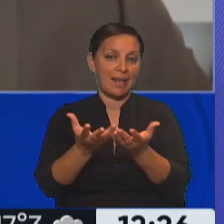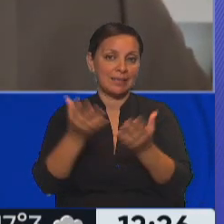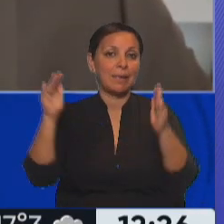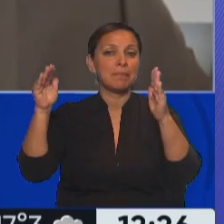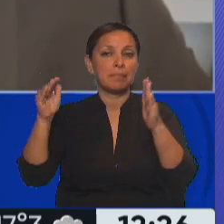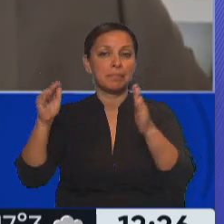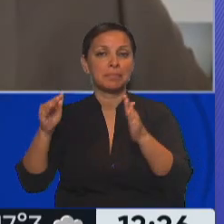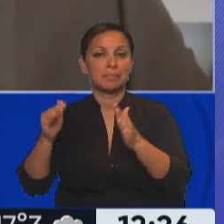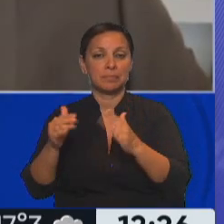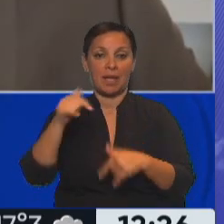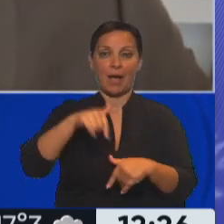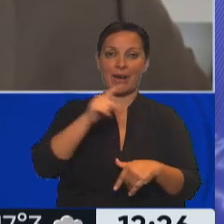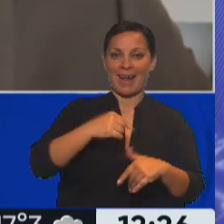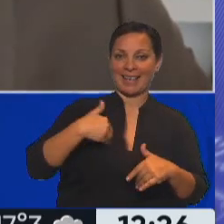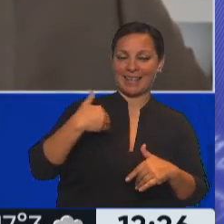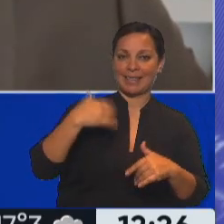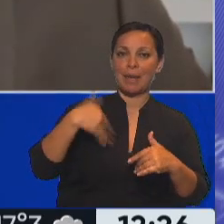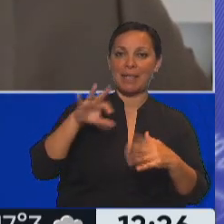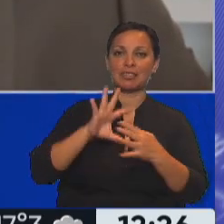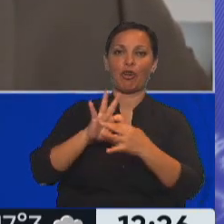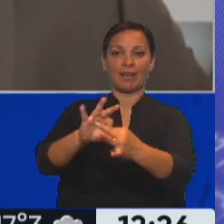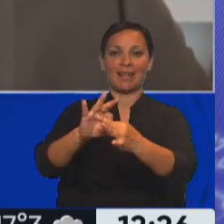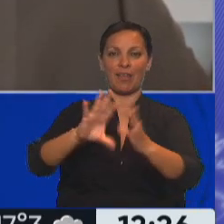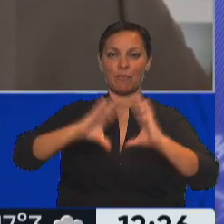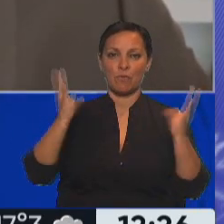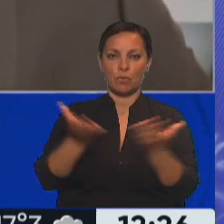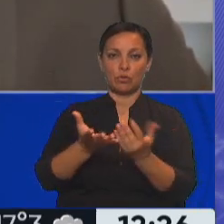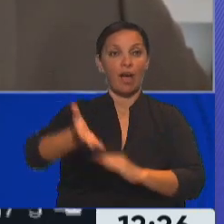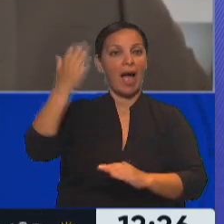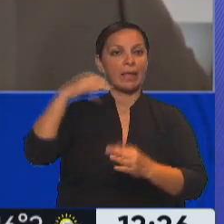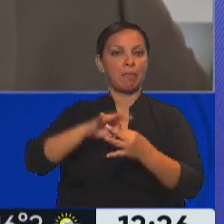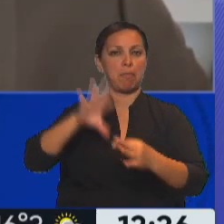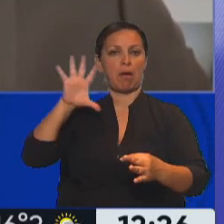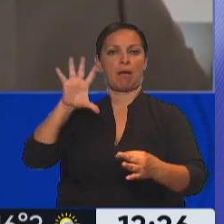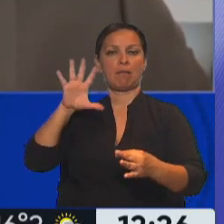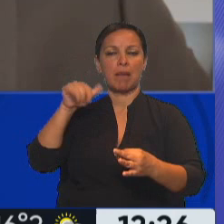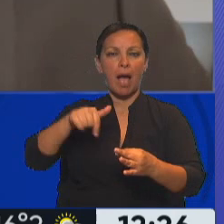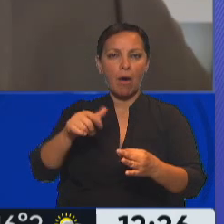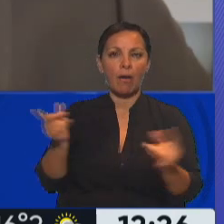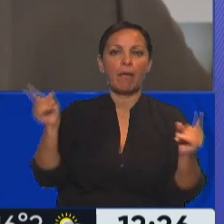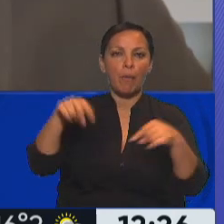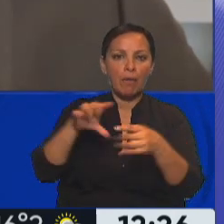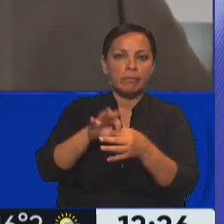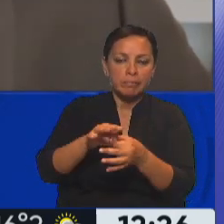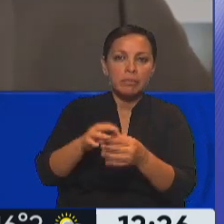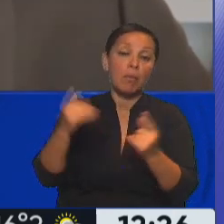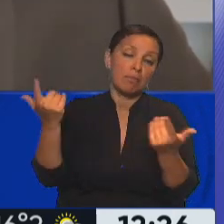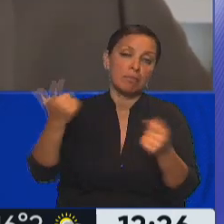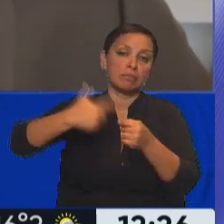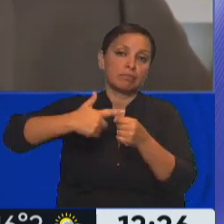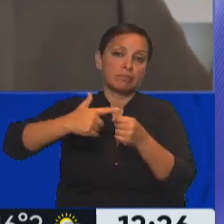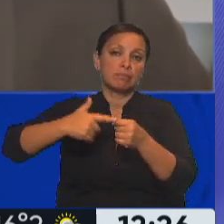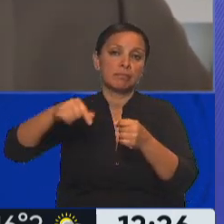conectado con el mundo, ¿no? Antes estábamos totalmente divorciados del mundo, ahora está bajando el precio del crudo, es una